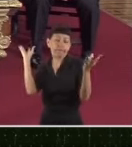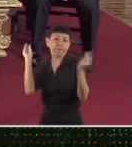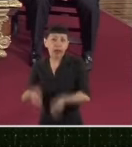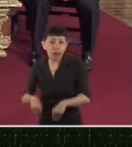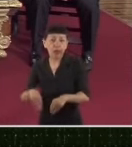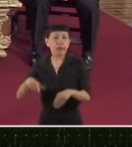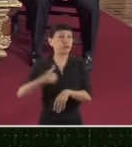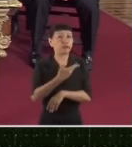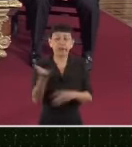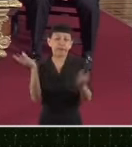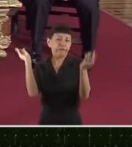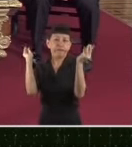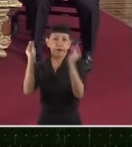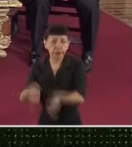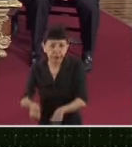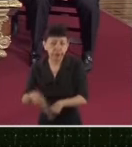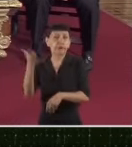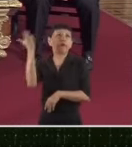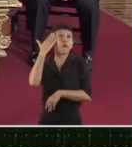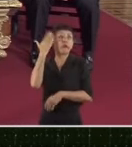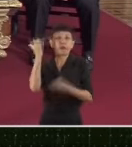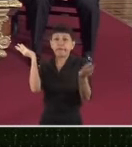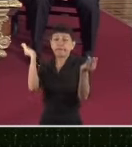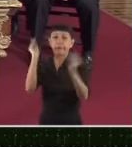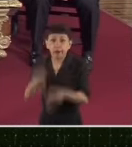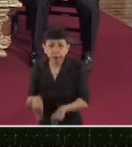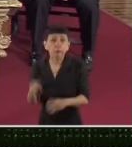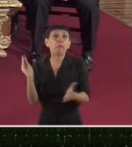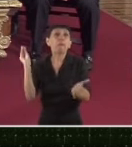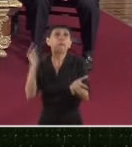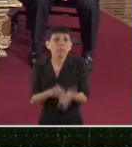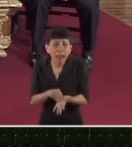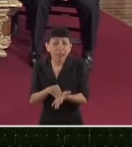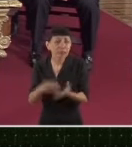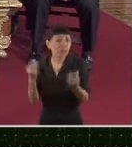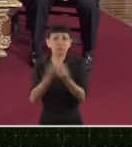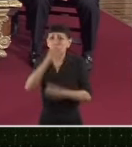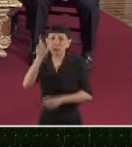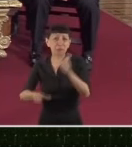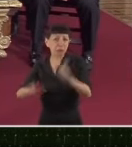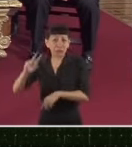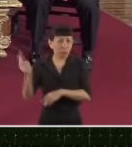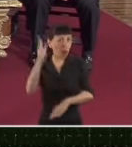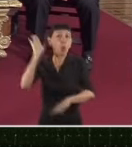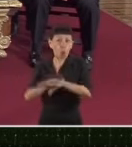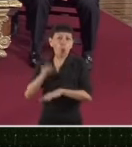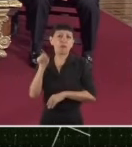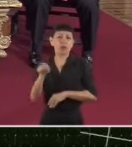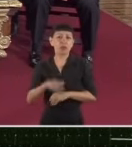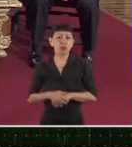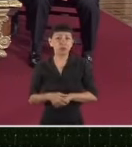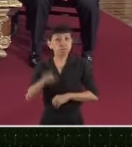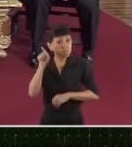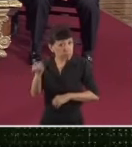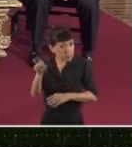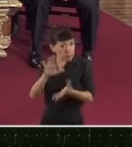prestadores de televisión satelital de la Ley de Servicios de Comunicación Audiovisual, no está claro si también los exime de los tributos